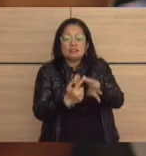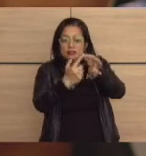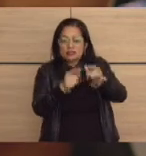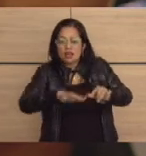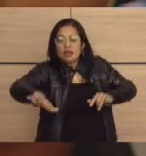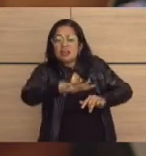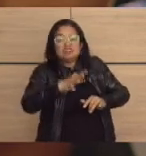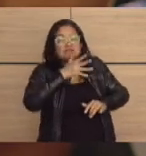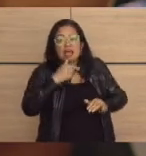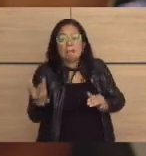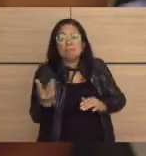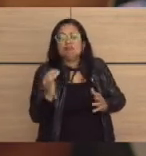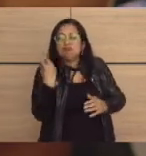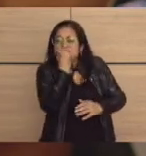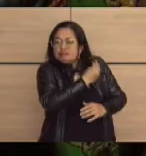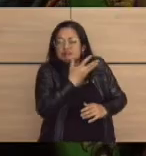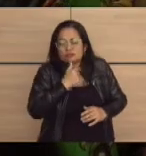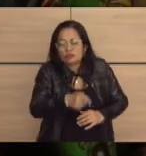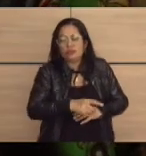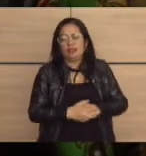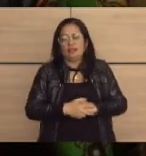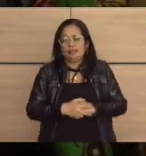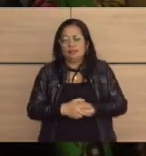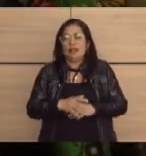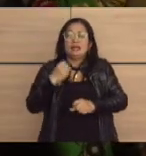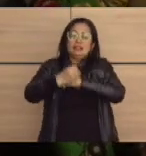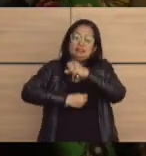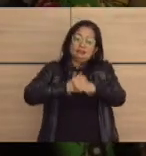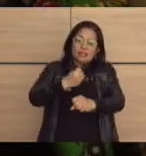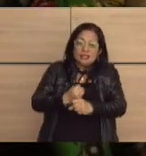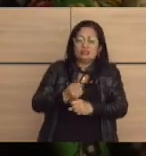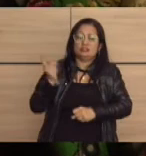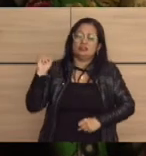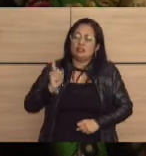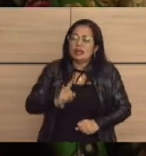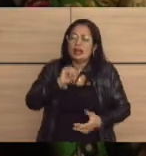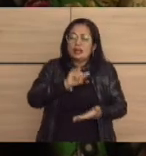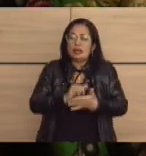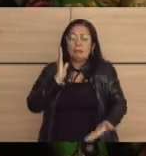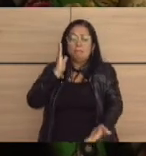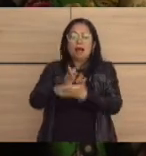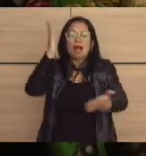en 5 siglos la civilización superior ha logrado volver todo una catástrofe.